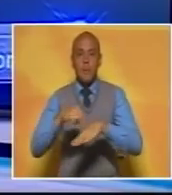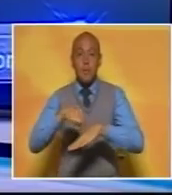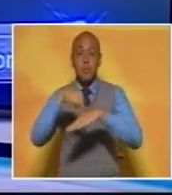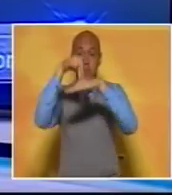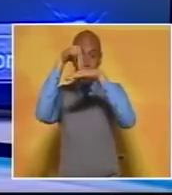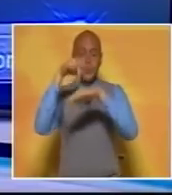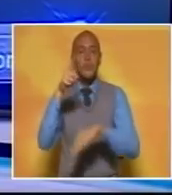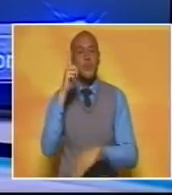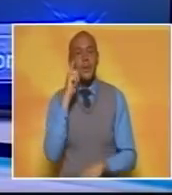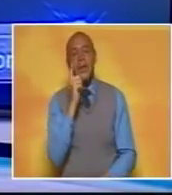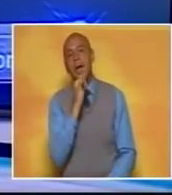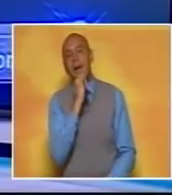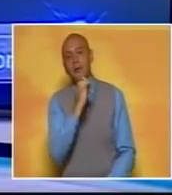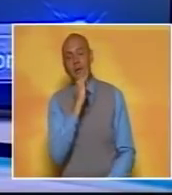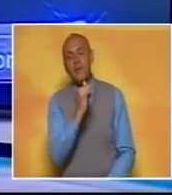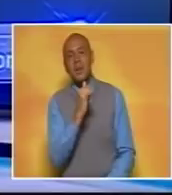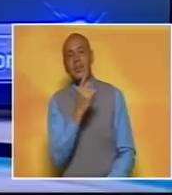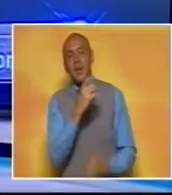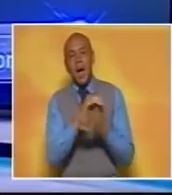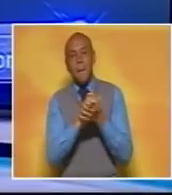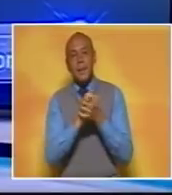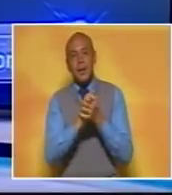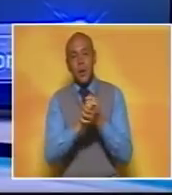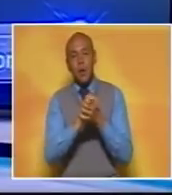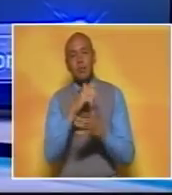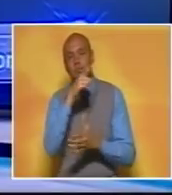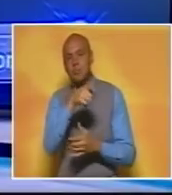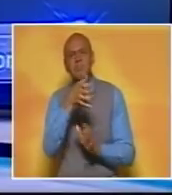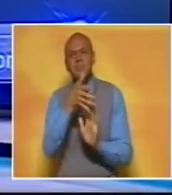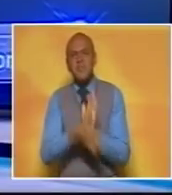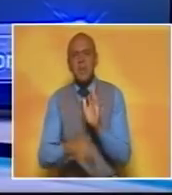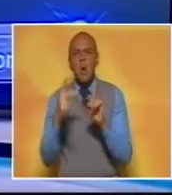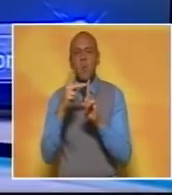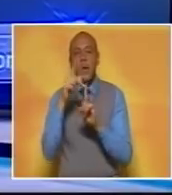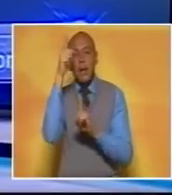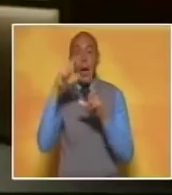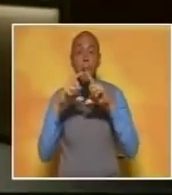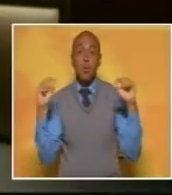Llanos, de La Voz de América, nos cuenta todos los detalles de este increíble hotel.